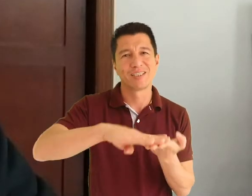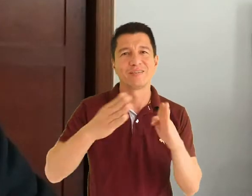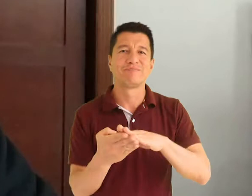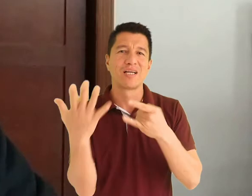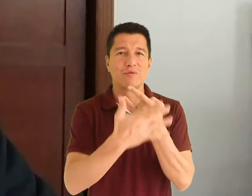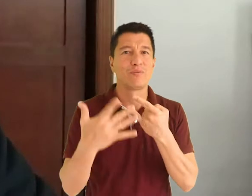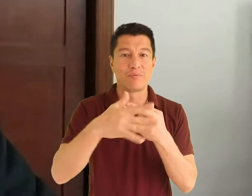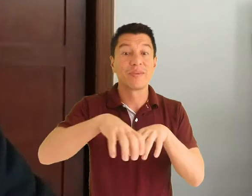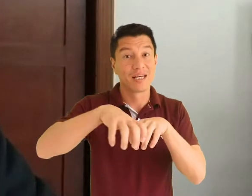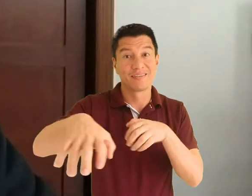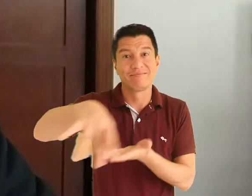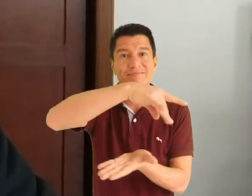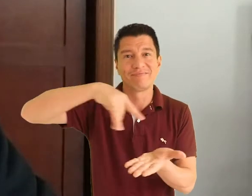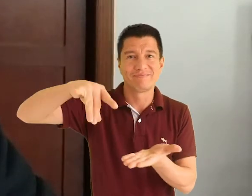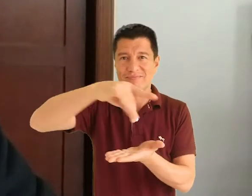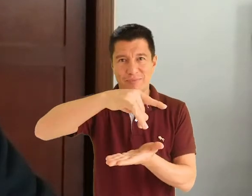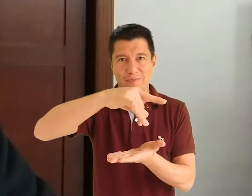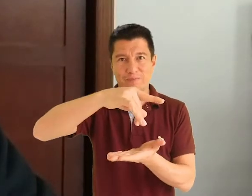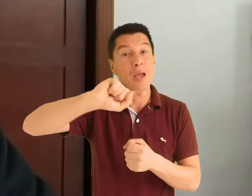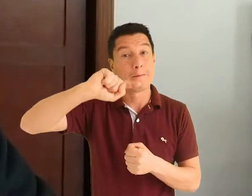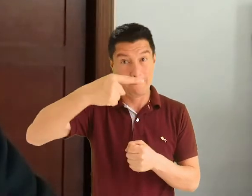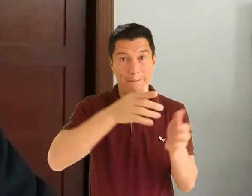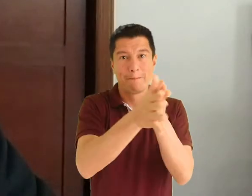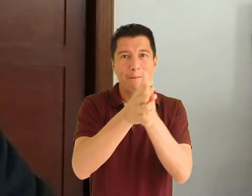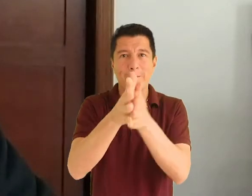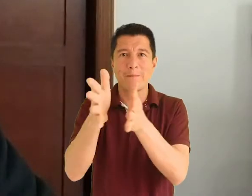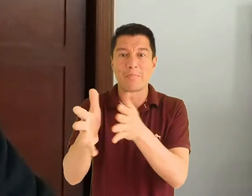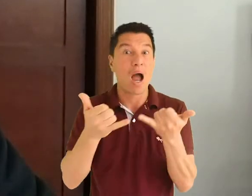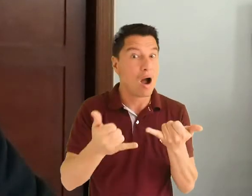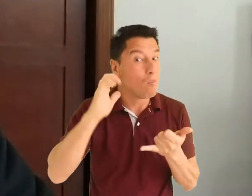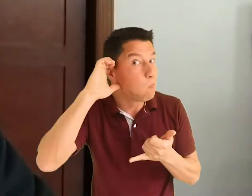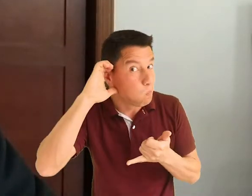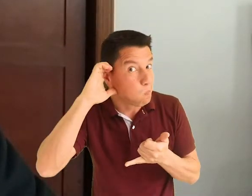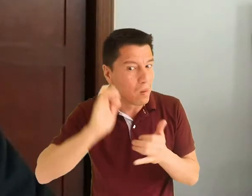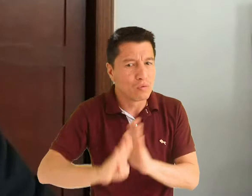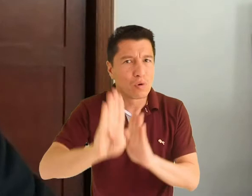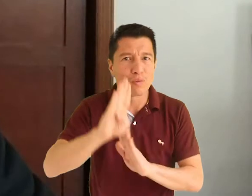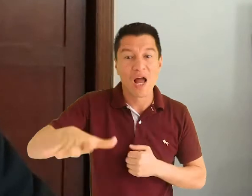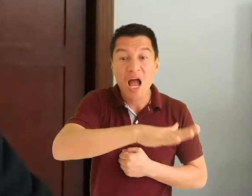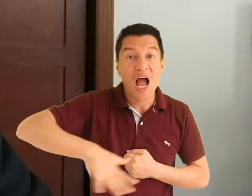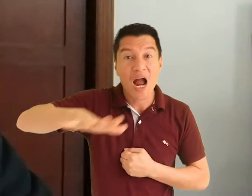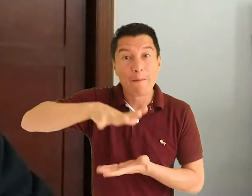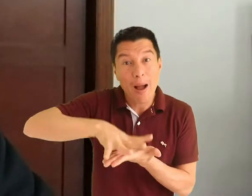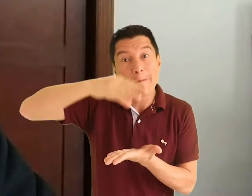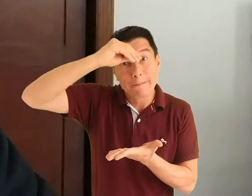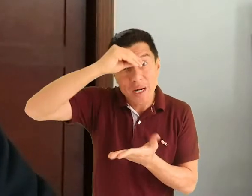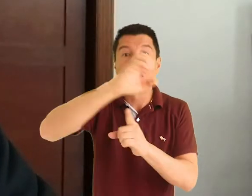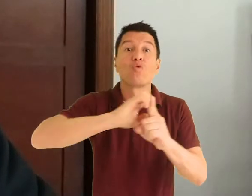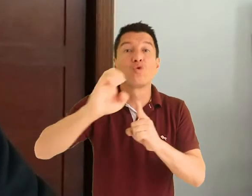cordial saludo para toda la comunidad vecina de la extensión Zipaquirá. Comenzar contándoles que estamos desarrollando el campo de aprendizaje